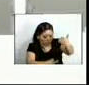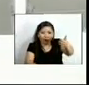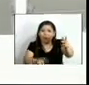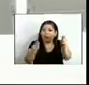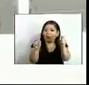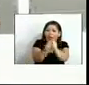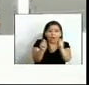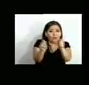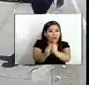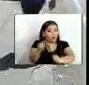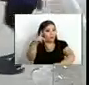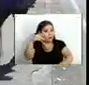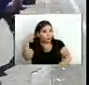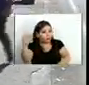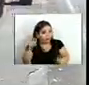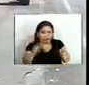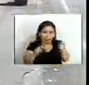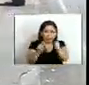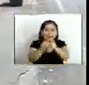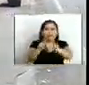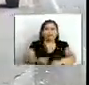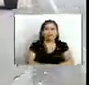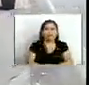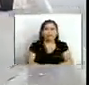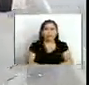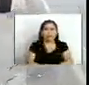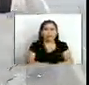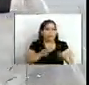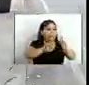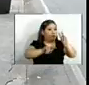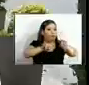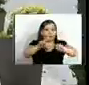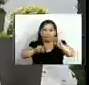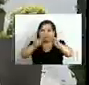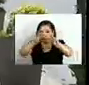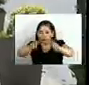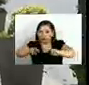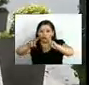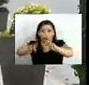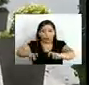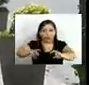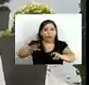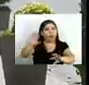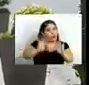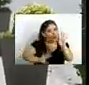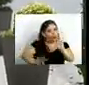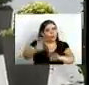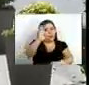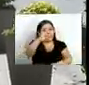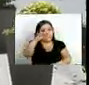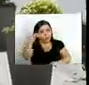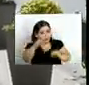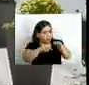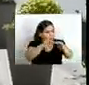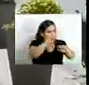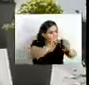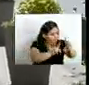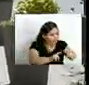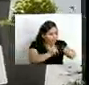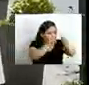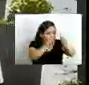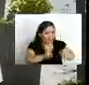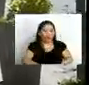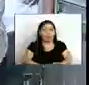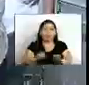exactos al 100%. Que no a todo el mundo se les hace pruebas. Hay países que hacen más pruebas que otros.